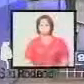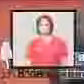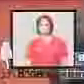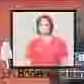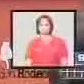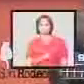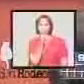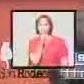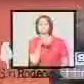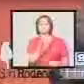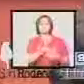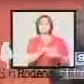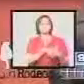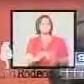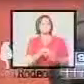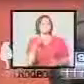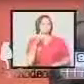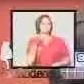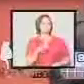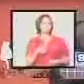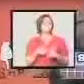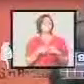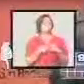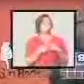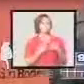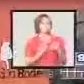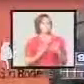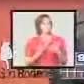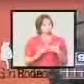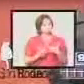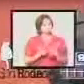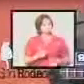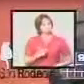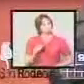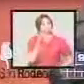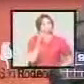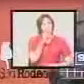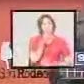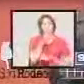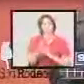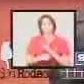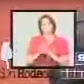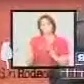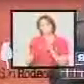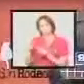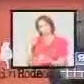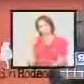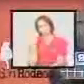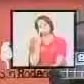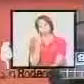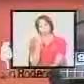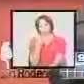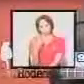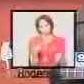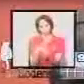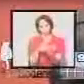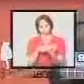no es un impedimento para hacer un crédito. Aquí tal vez habría que ver la edad de las personas, porque uno de los